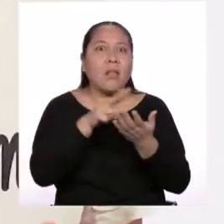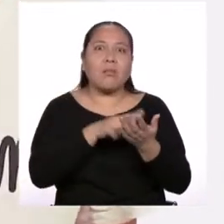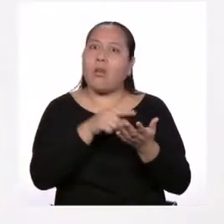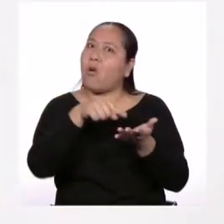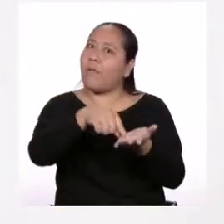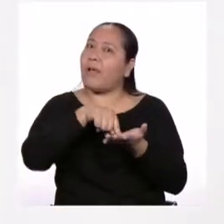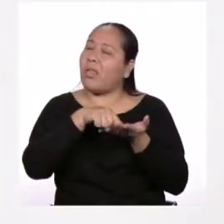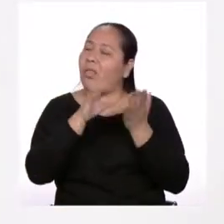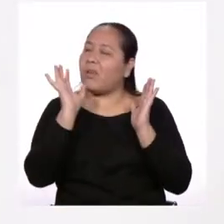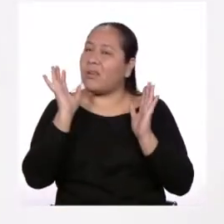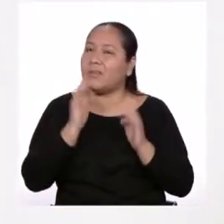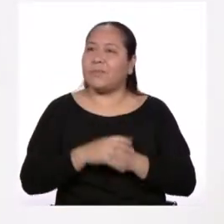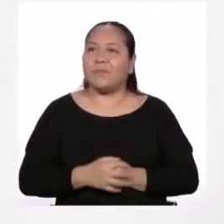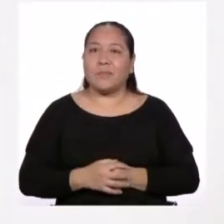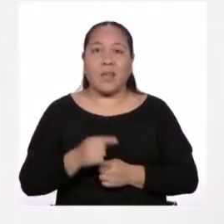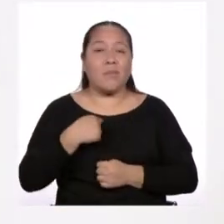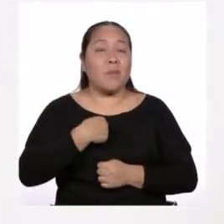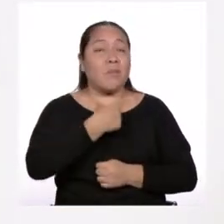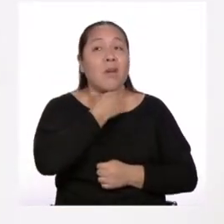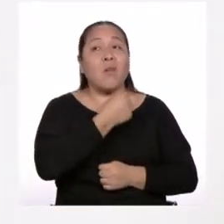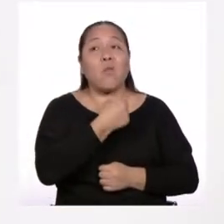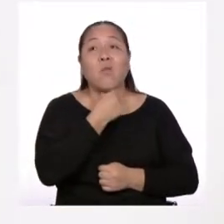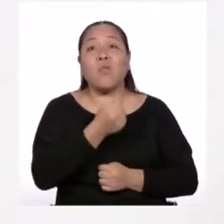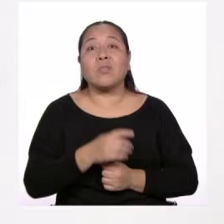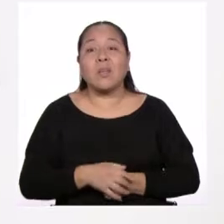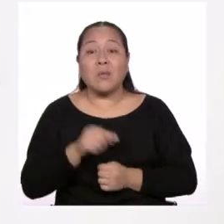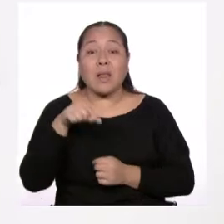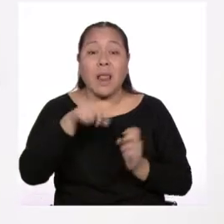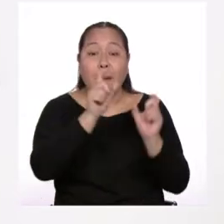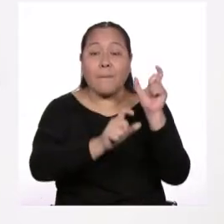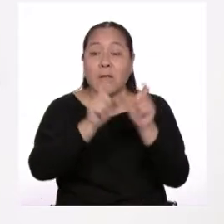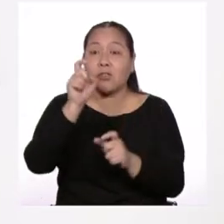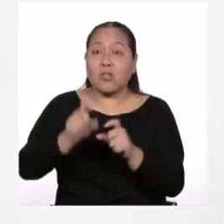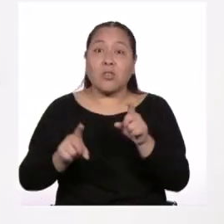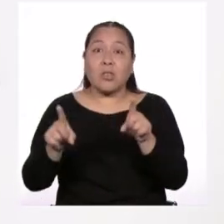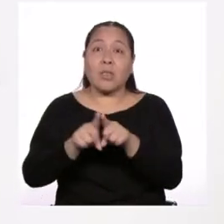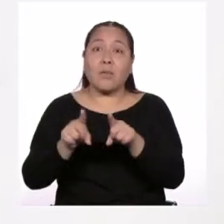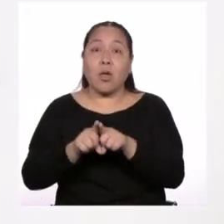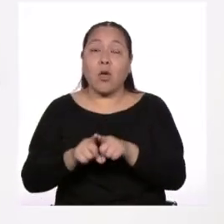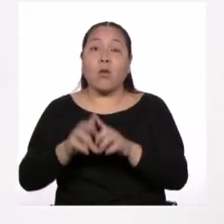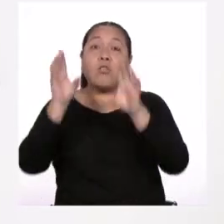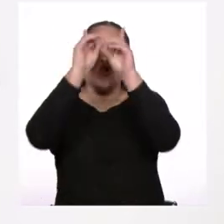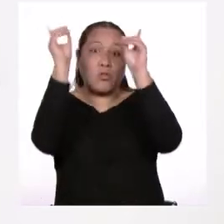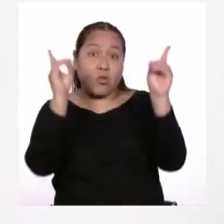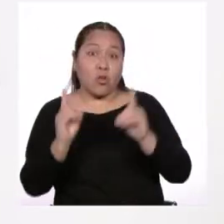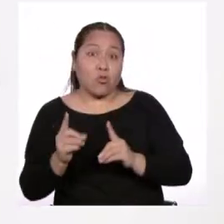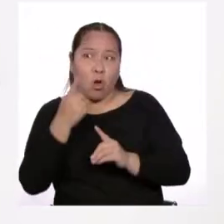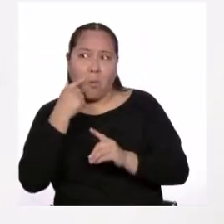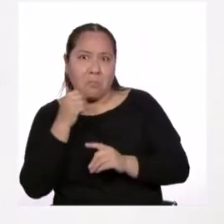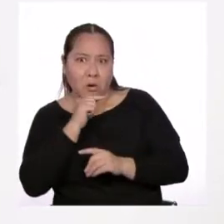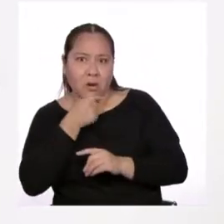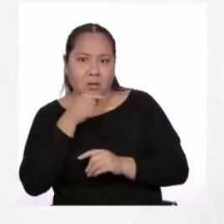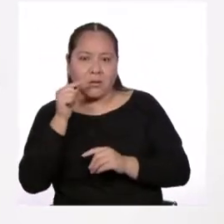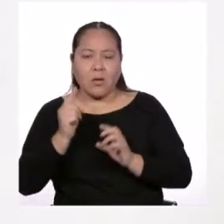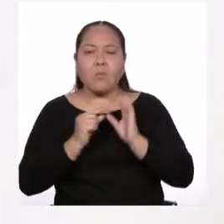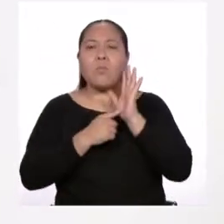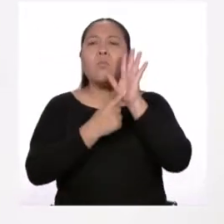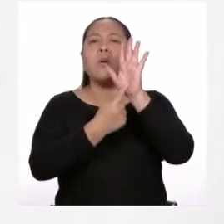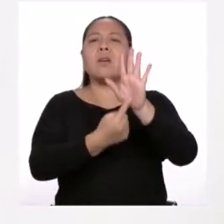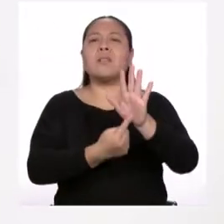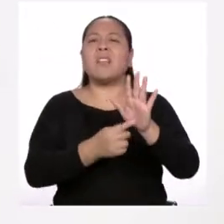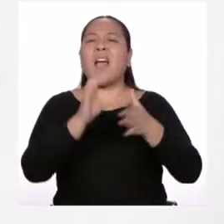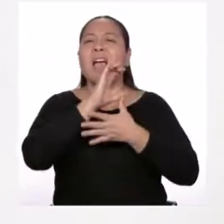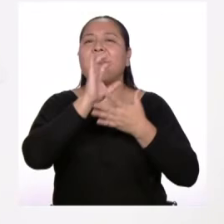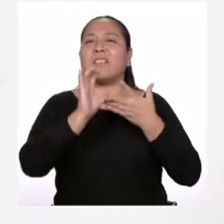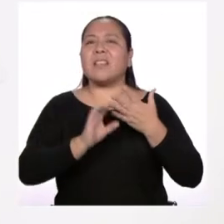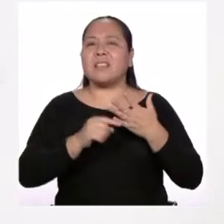obligatoria. A mí me encanta porque sus personajes, incluidos las y los dioses, muestran comportamientos profundamente